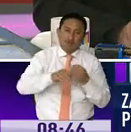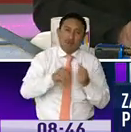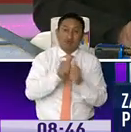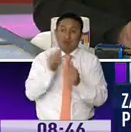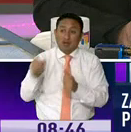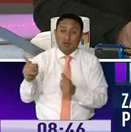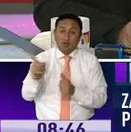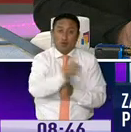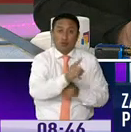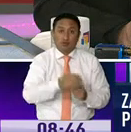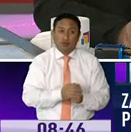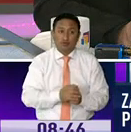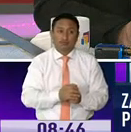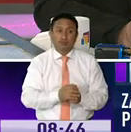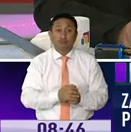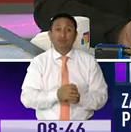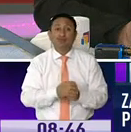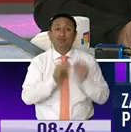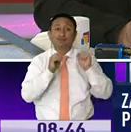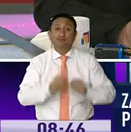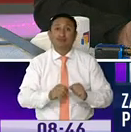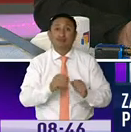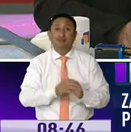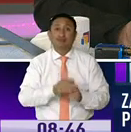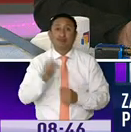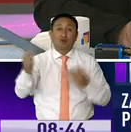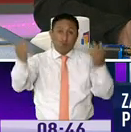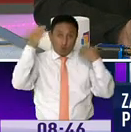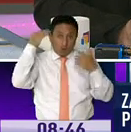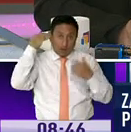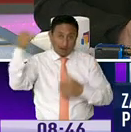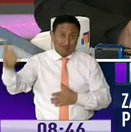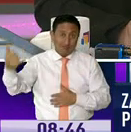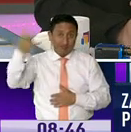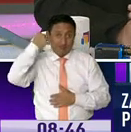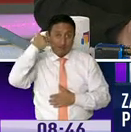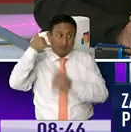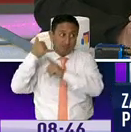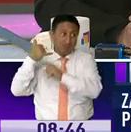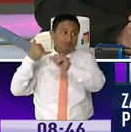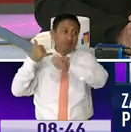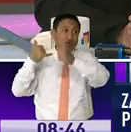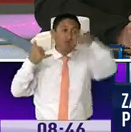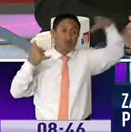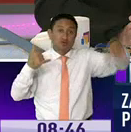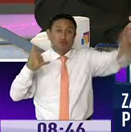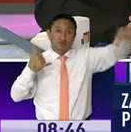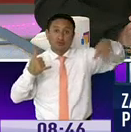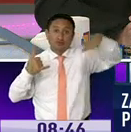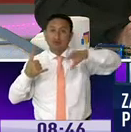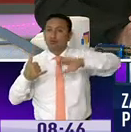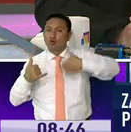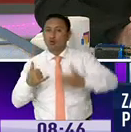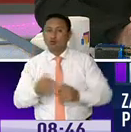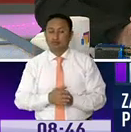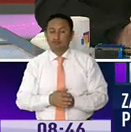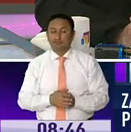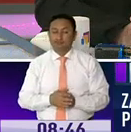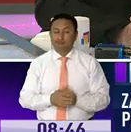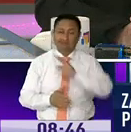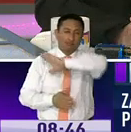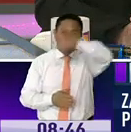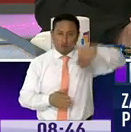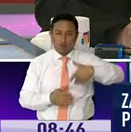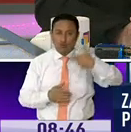centro. ¿Cómo enrutamos llamadas desde Guayaquil si que tenemos conflictos hacia otras ciudades y hacia otros centros? Es decir, tenemos absolutamente